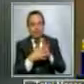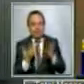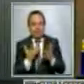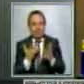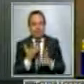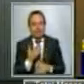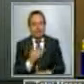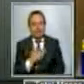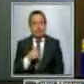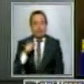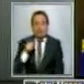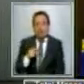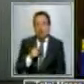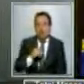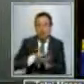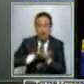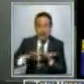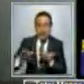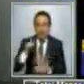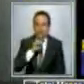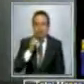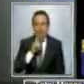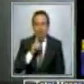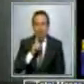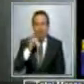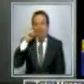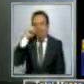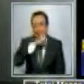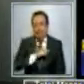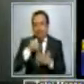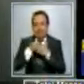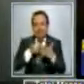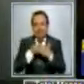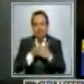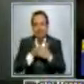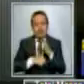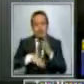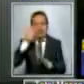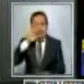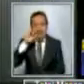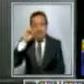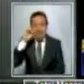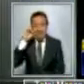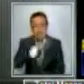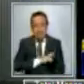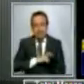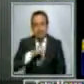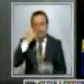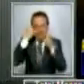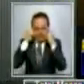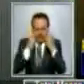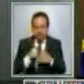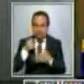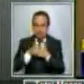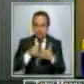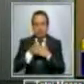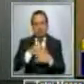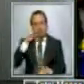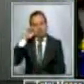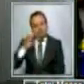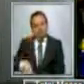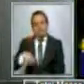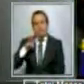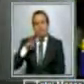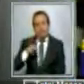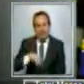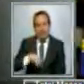Es gratis lo más valioso va siempre acompañado de Gran sacrificio lo sabe la madre lo sabe